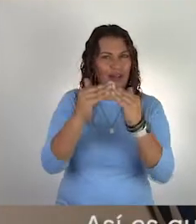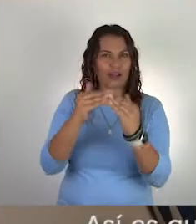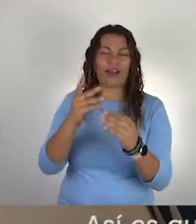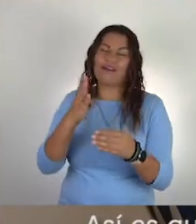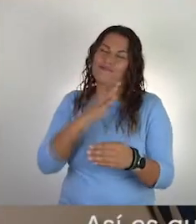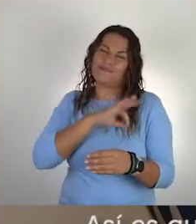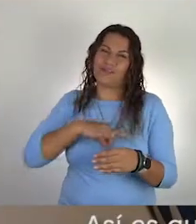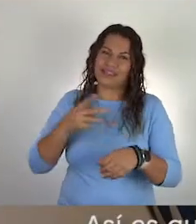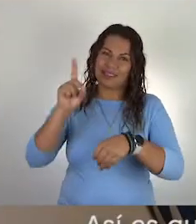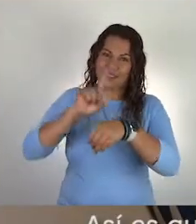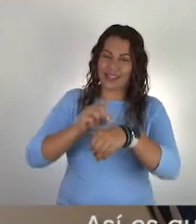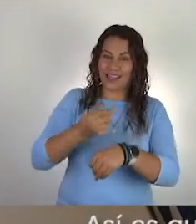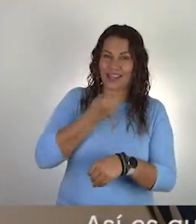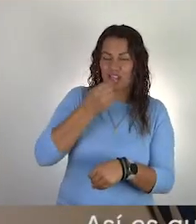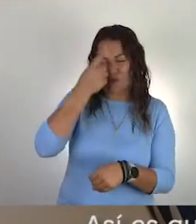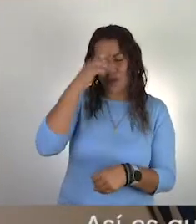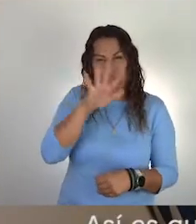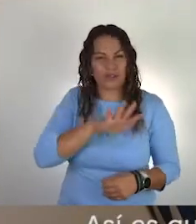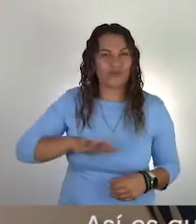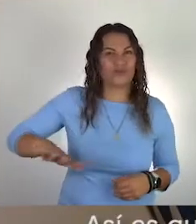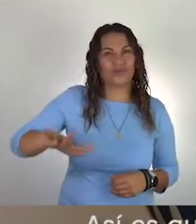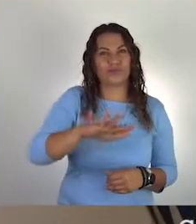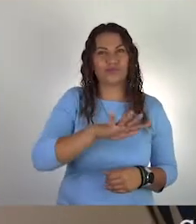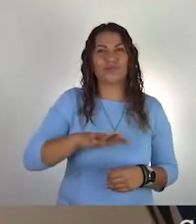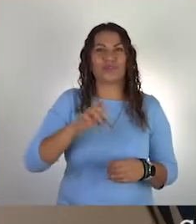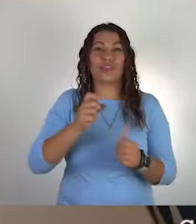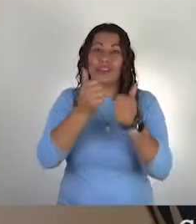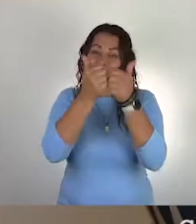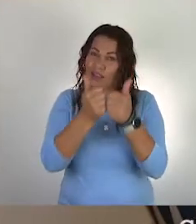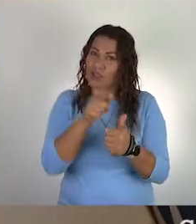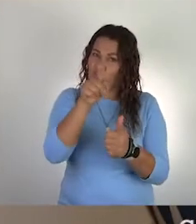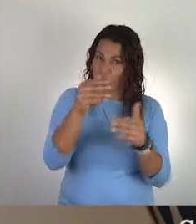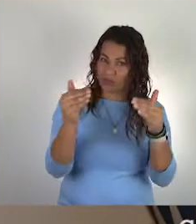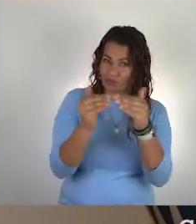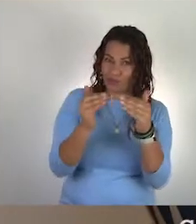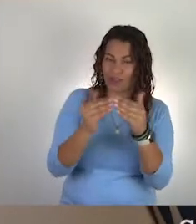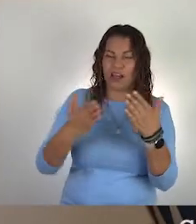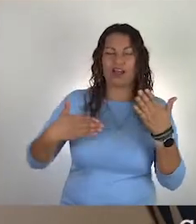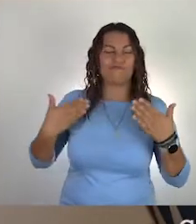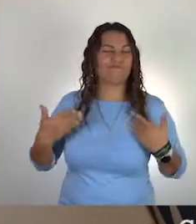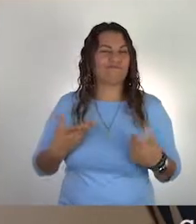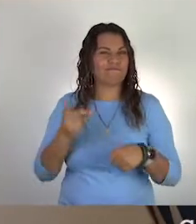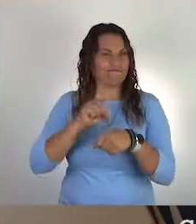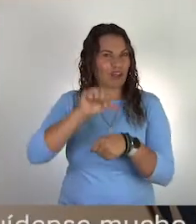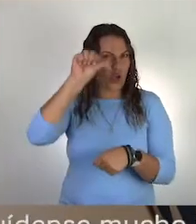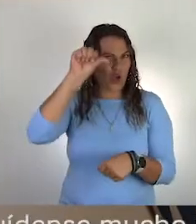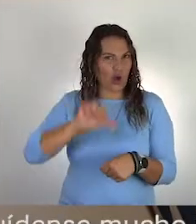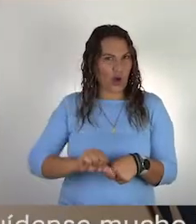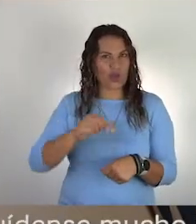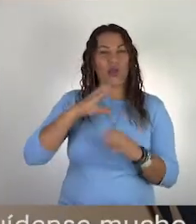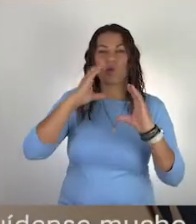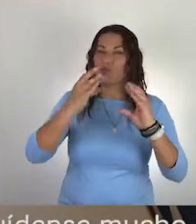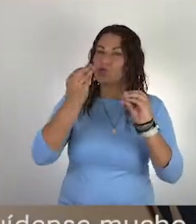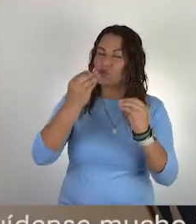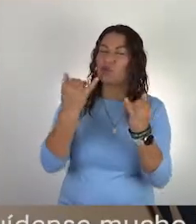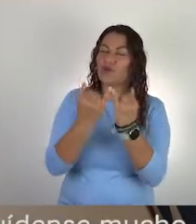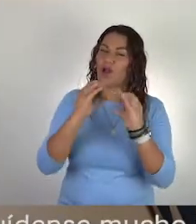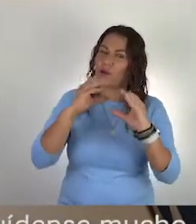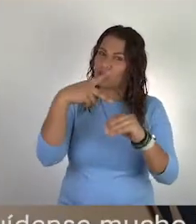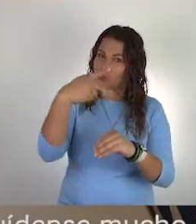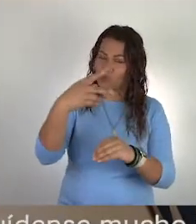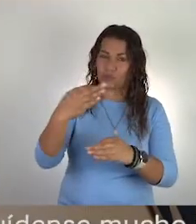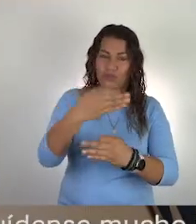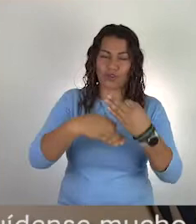deseo un feliz día del niño a todas y todos quédense en casa disfruten mucho su día cuídense mucho y cuiden a su